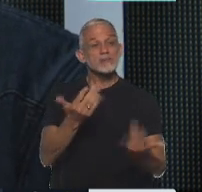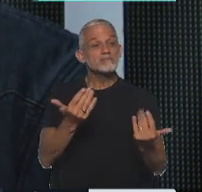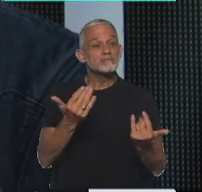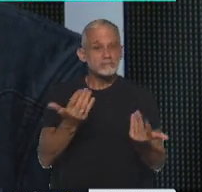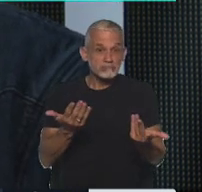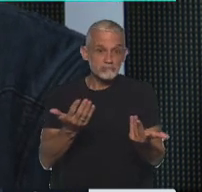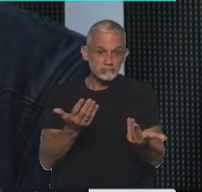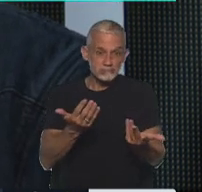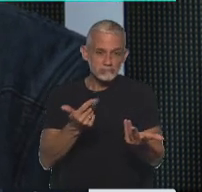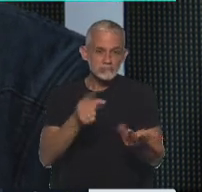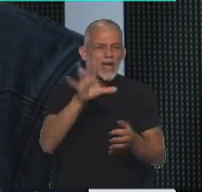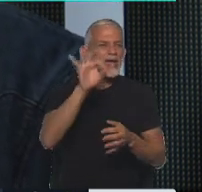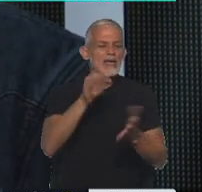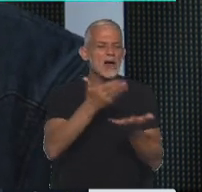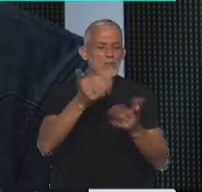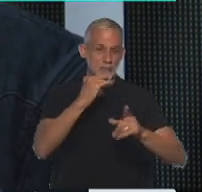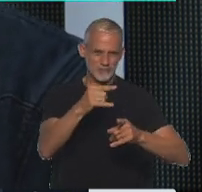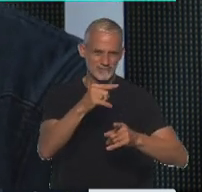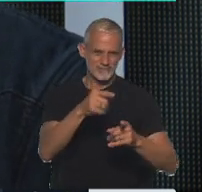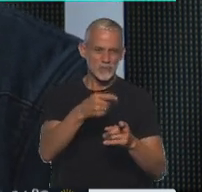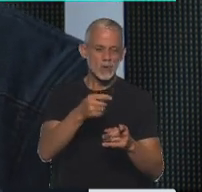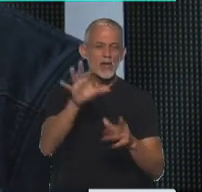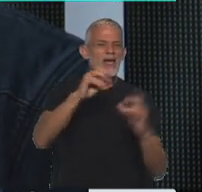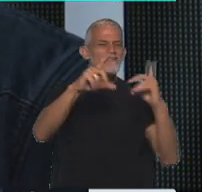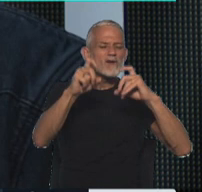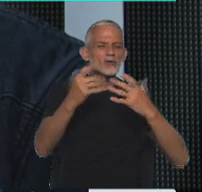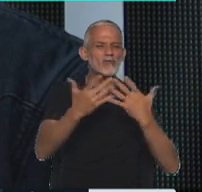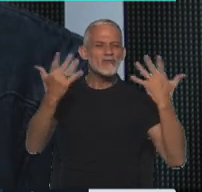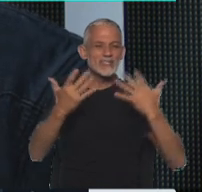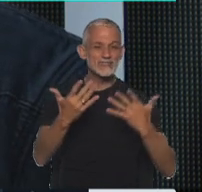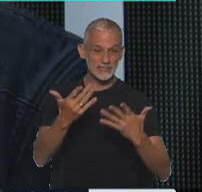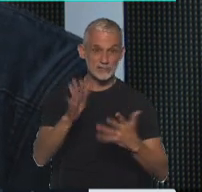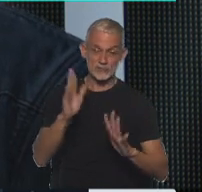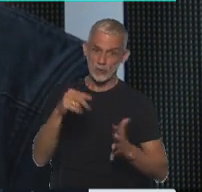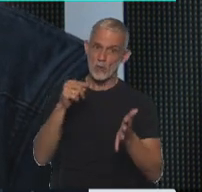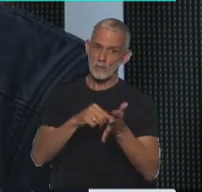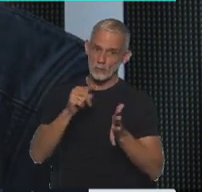da, que elige fotos felices, ¿no? Y esto fue punto